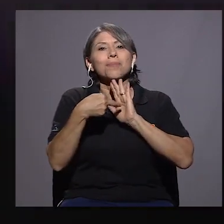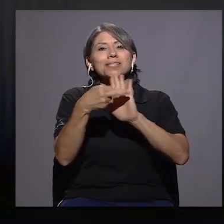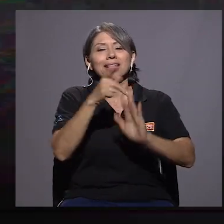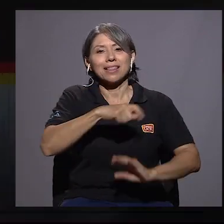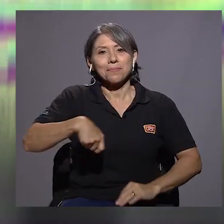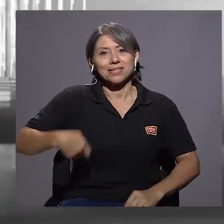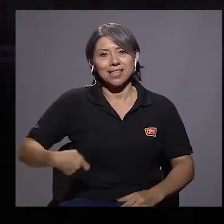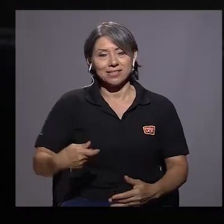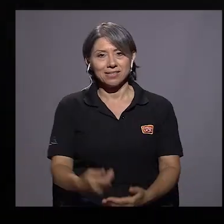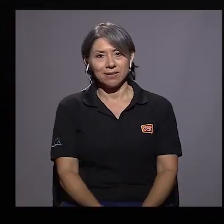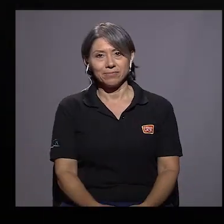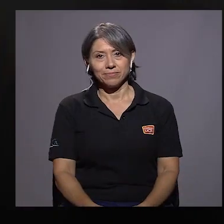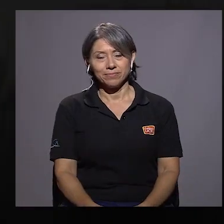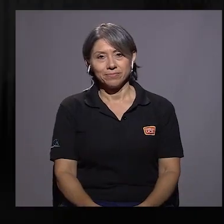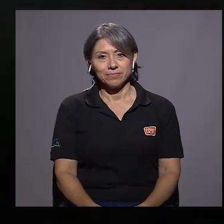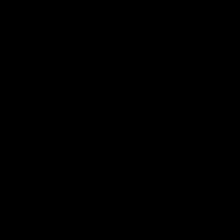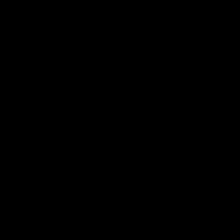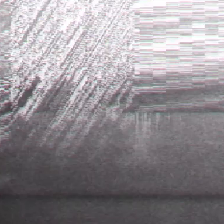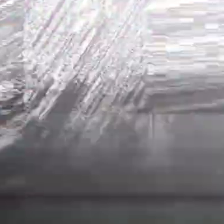presidencia.